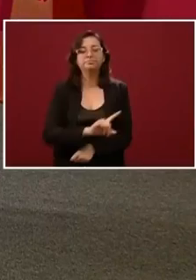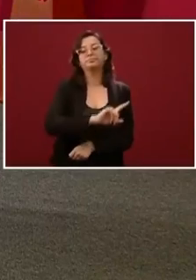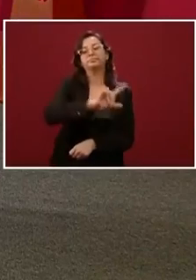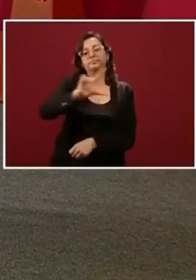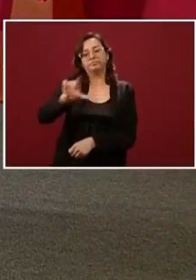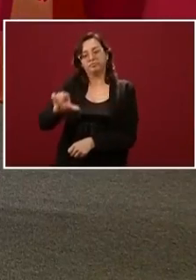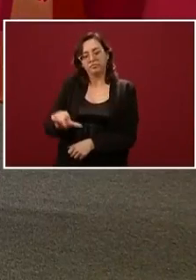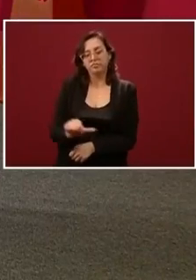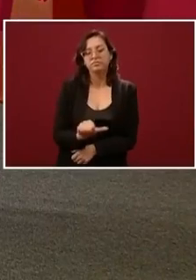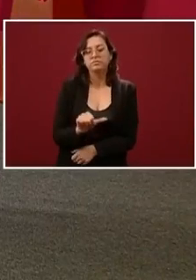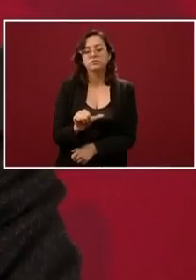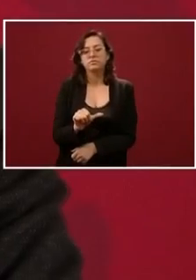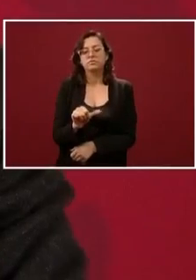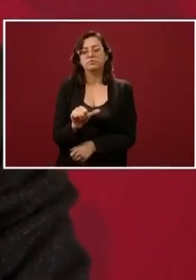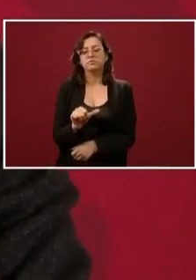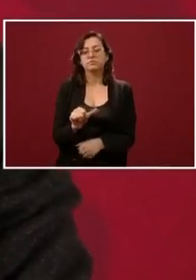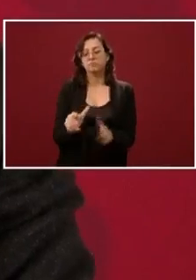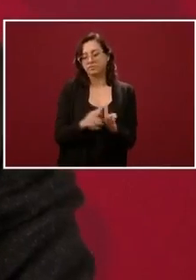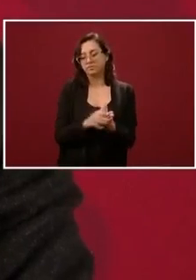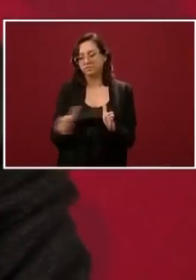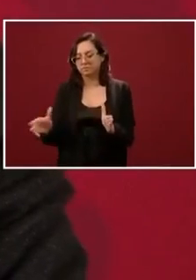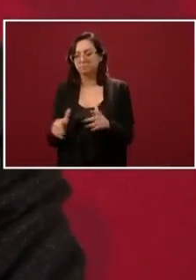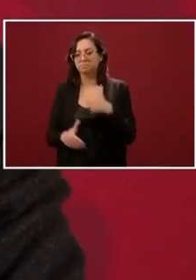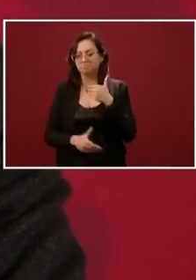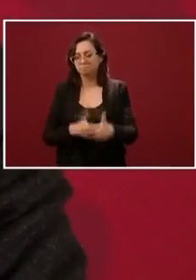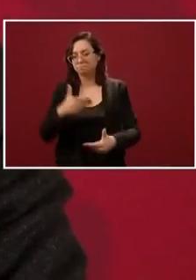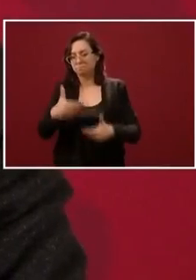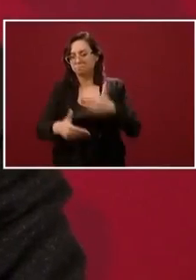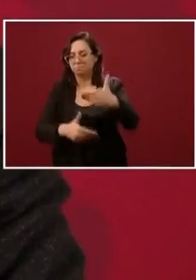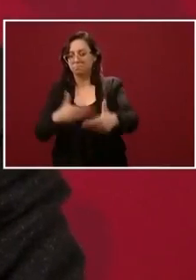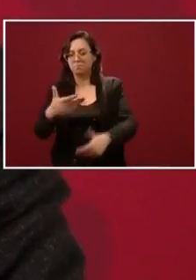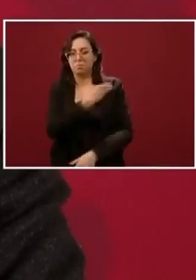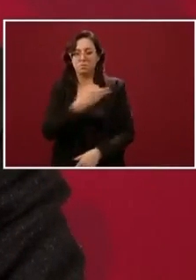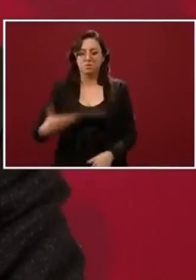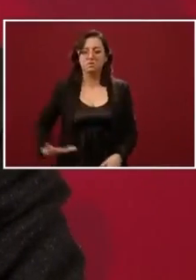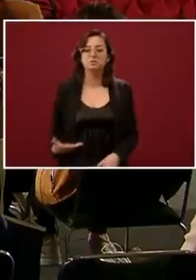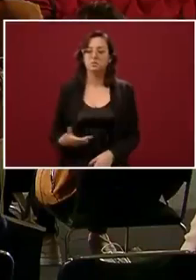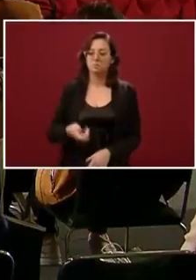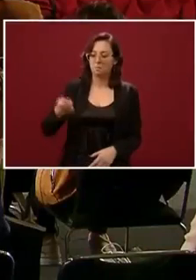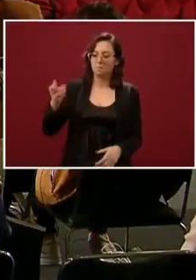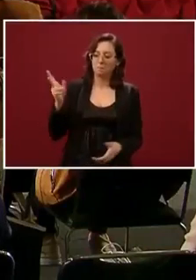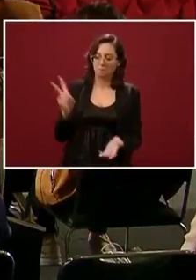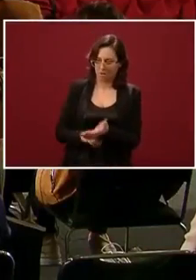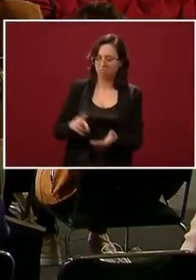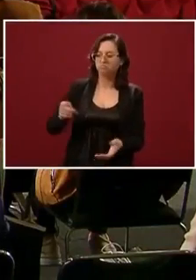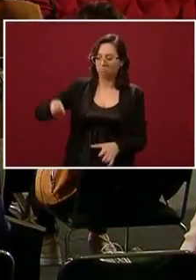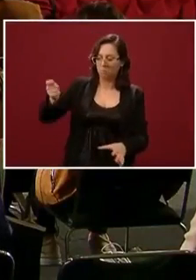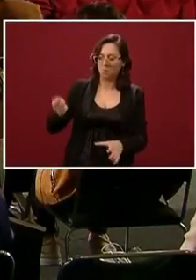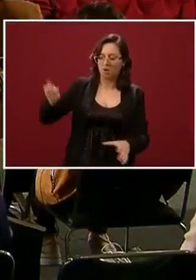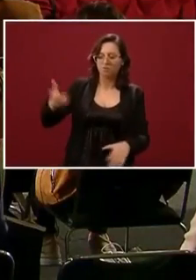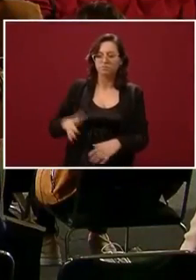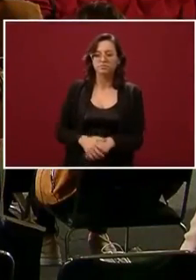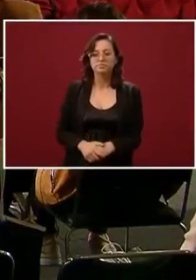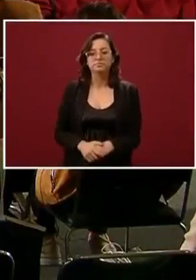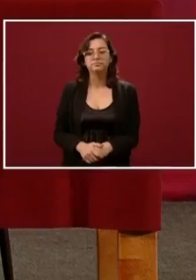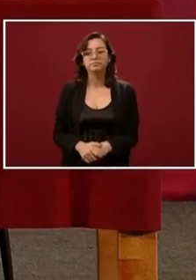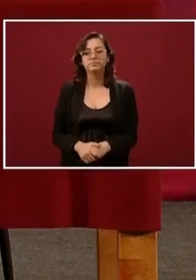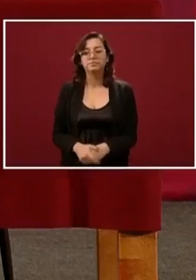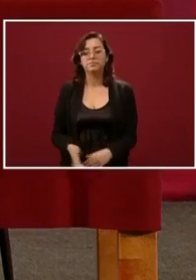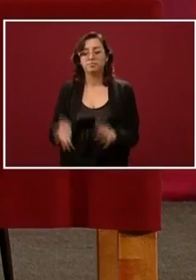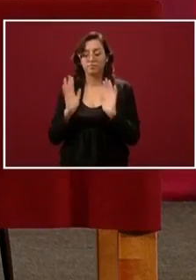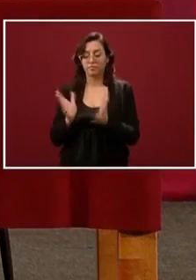nos especifica en qué momento, serán convalidadas por el presidente de la República. Entonces, el Consejo de Seguridad General tomó